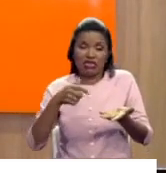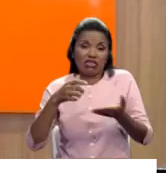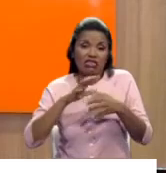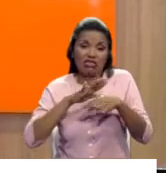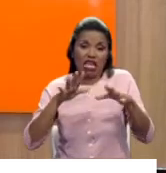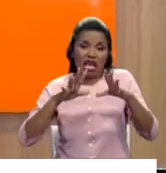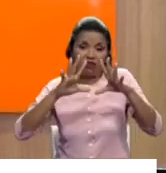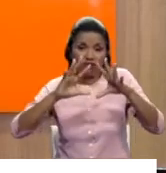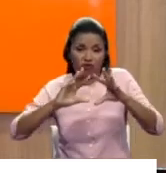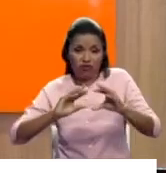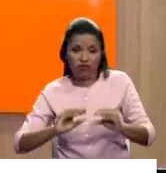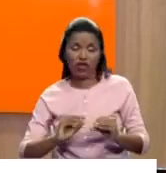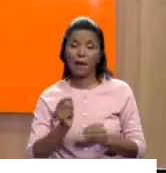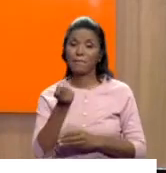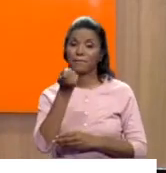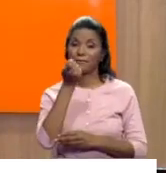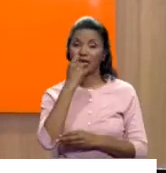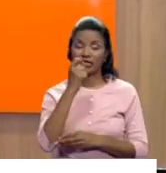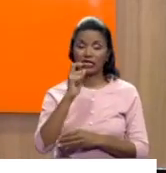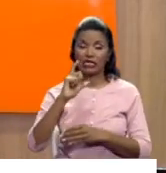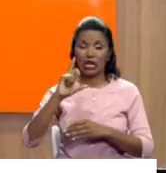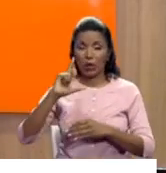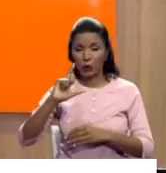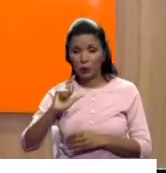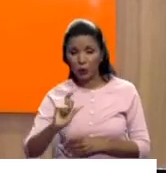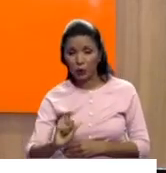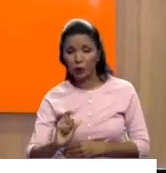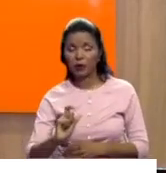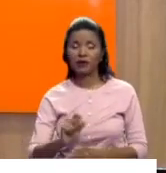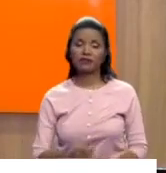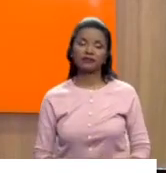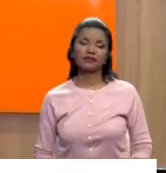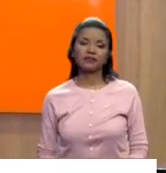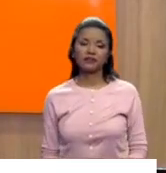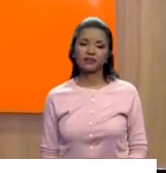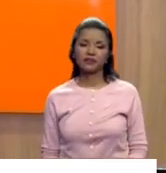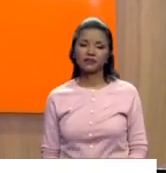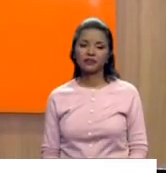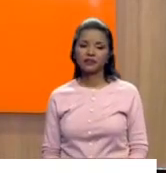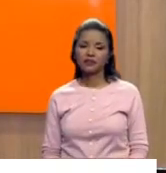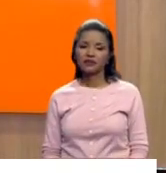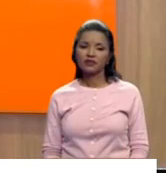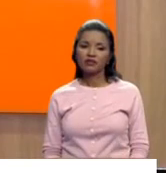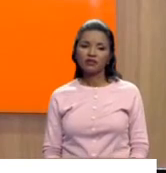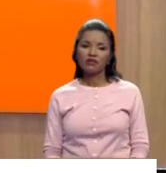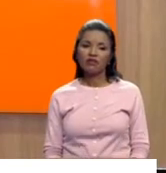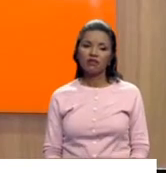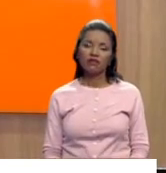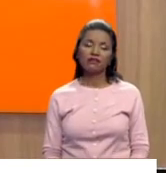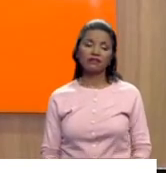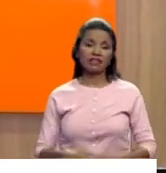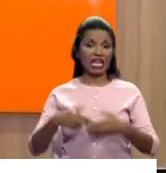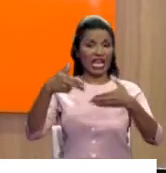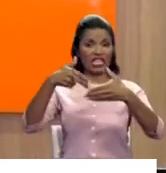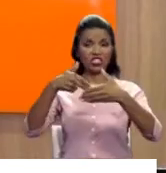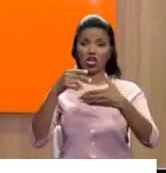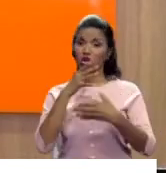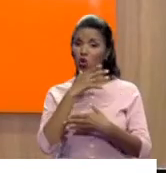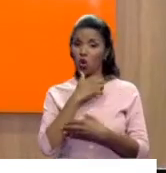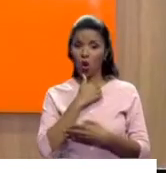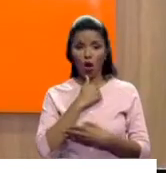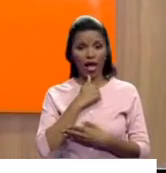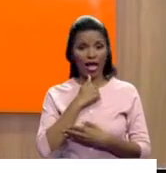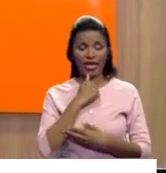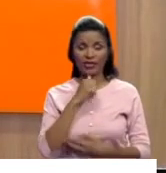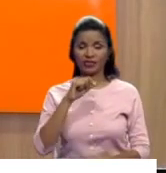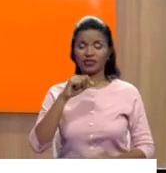Medicamentos también están en el área trabados en este tranque. Combustible ya no hay. No hay